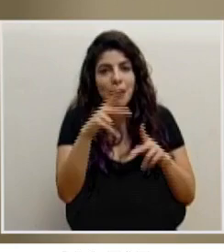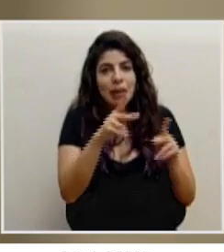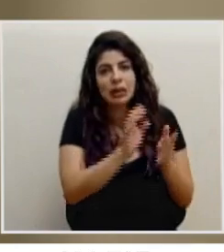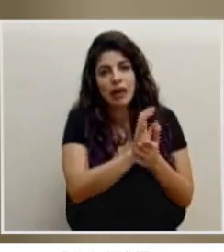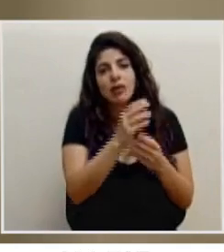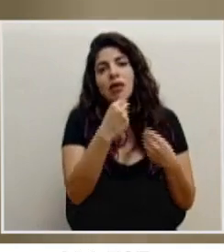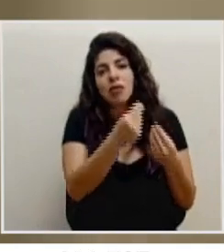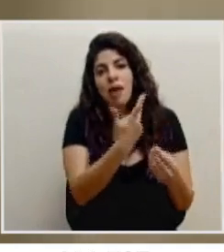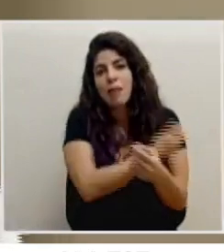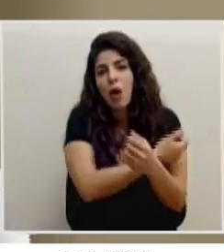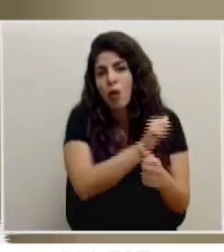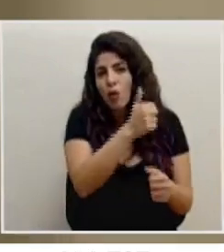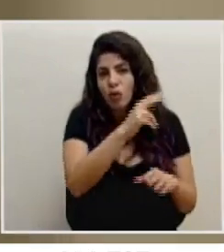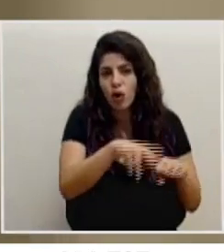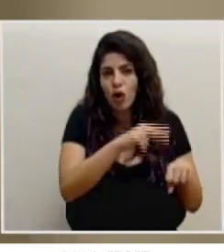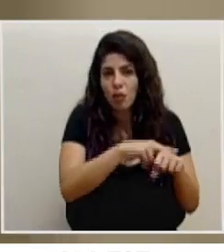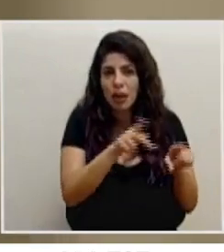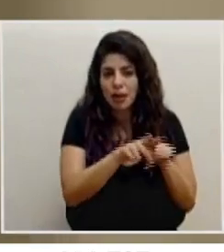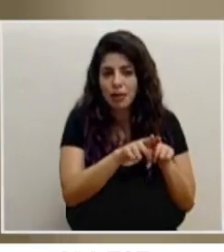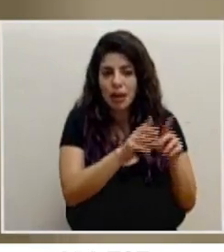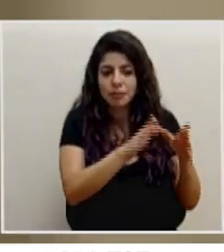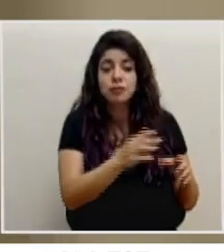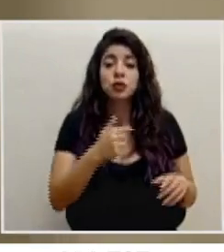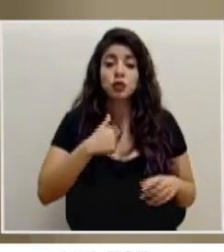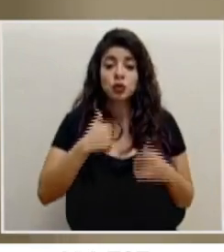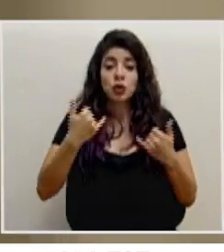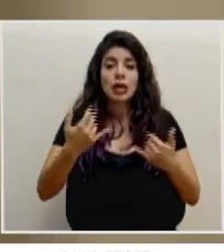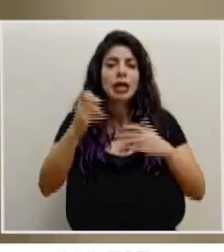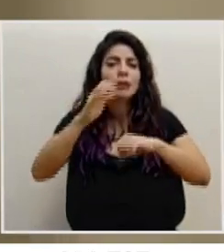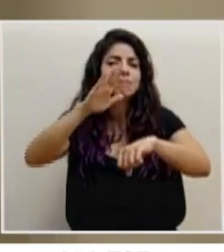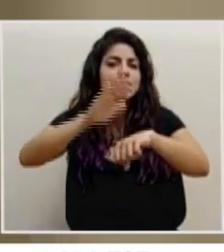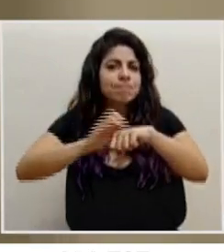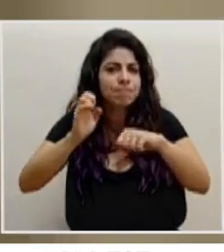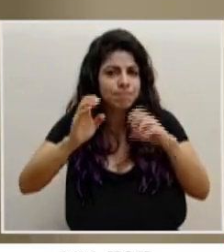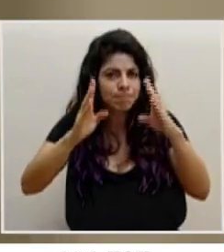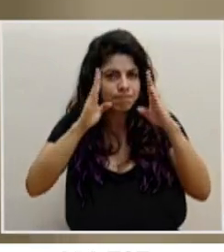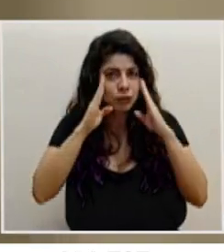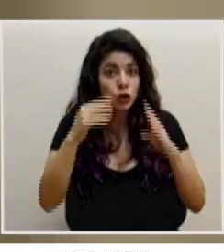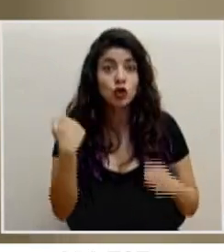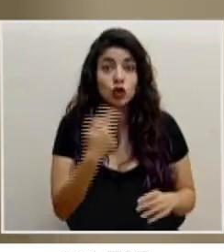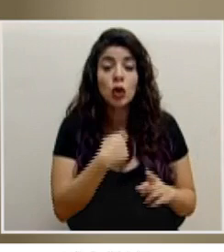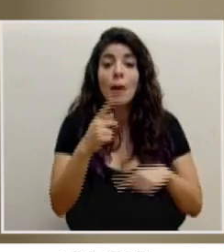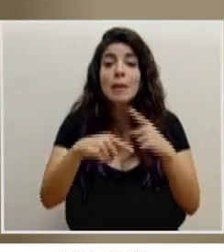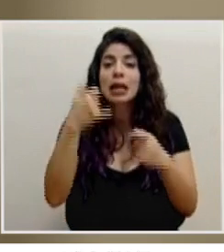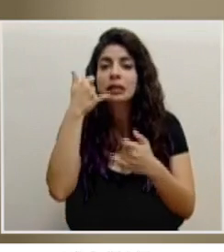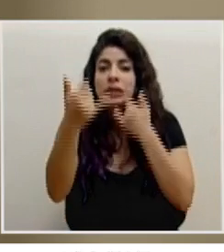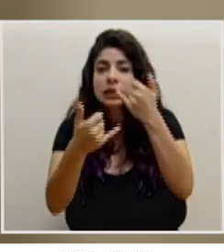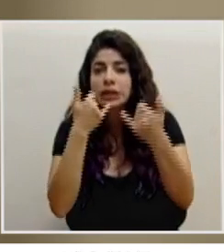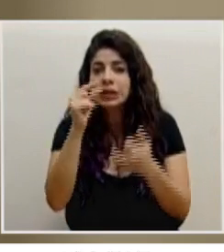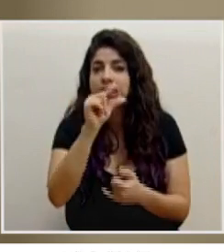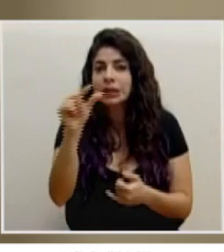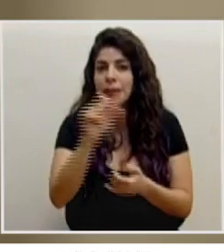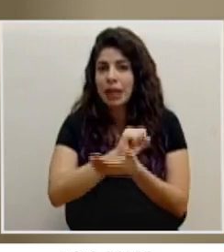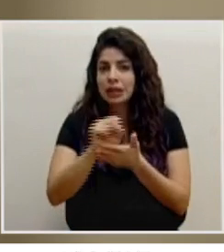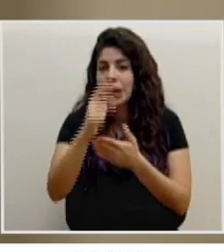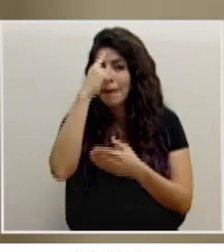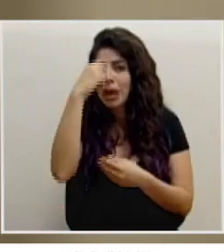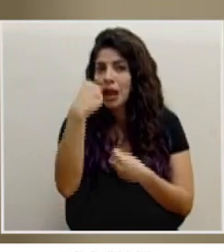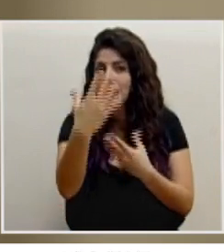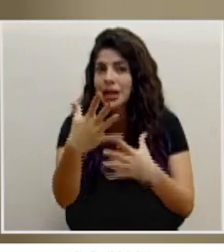población. Y aquí yo quiero hacerles un llamado. Nosotros vamos a estar llamando en Semana Santa para asignar